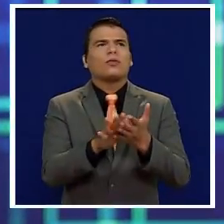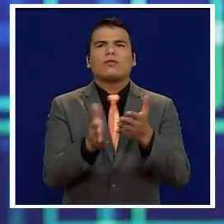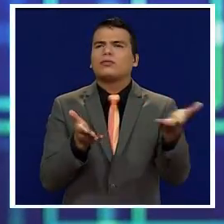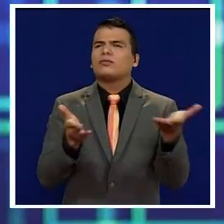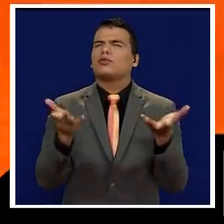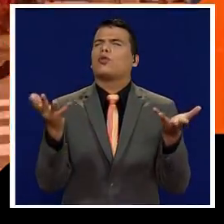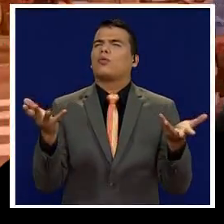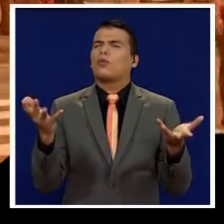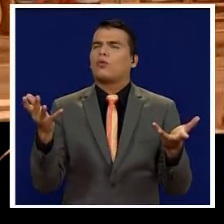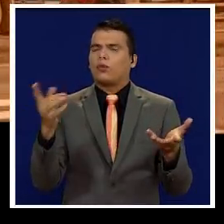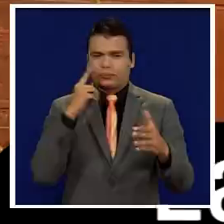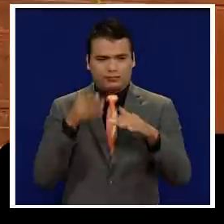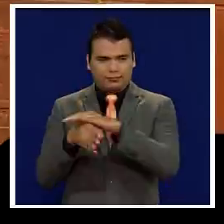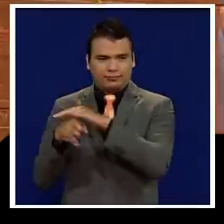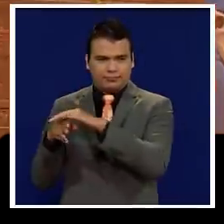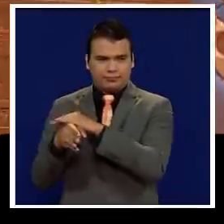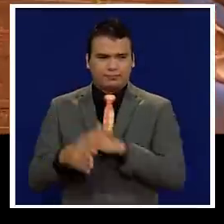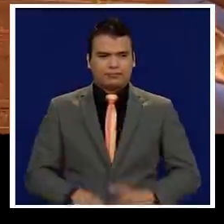servicio.